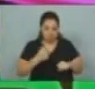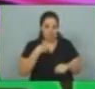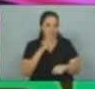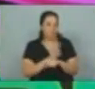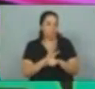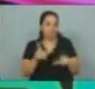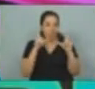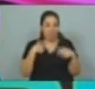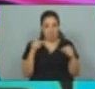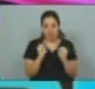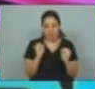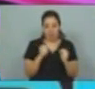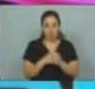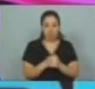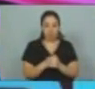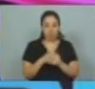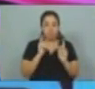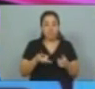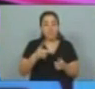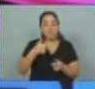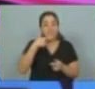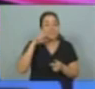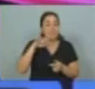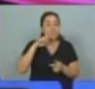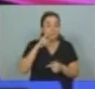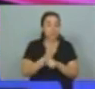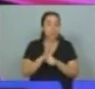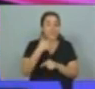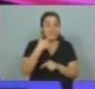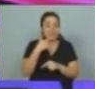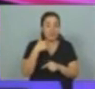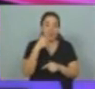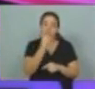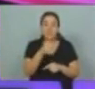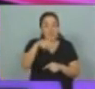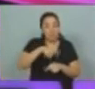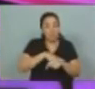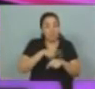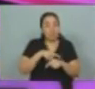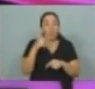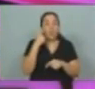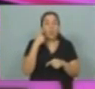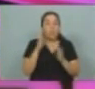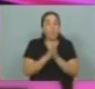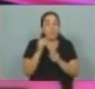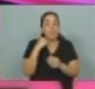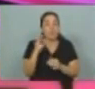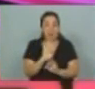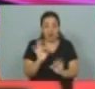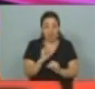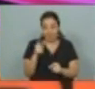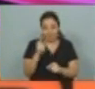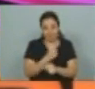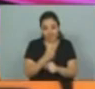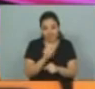película. A todo esto, recordemos que Silvia Dauro carga con la herida abierta de no tener en estos momentos la tenencia de sus hijas. Y salió públicamente a darle